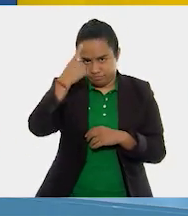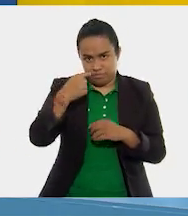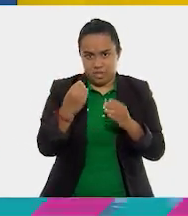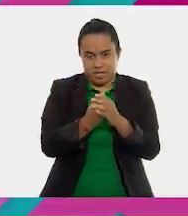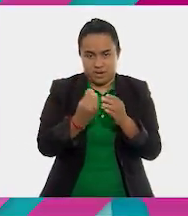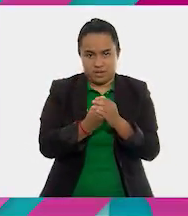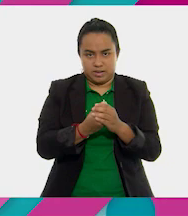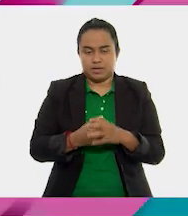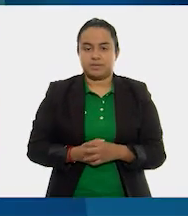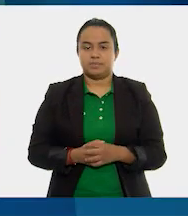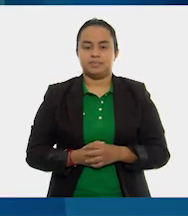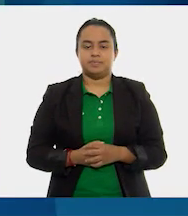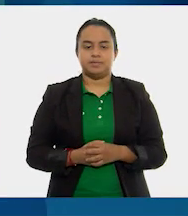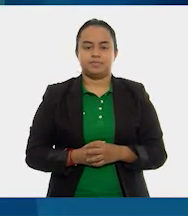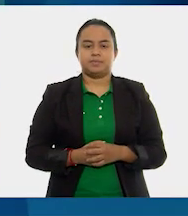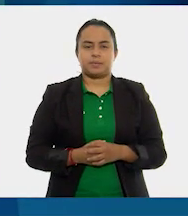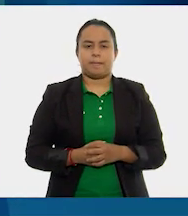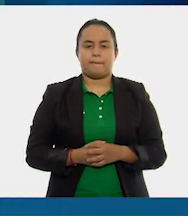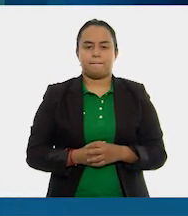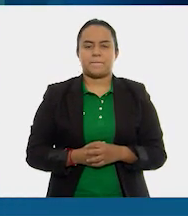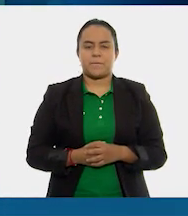clase.